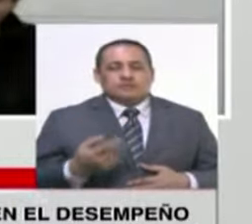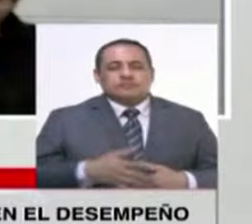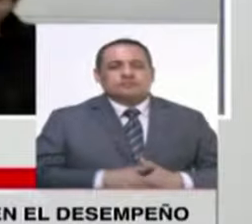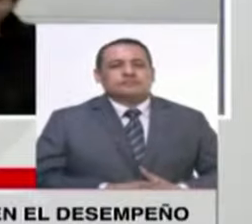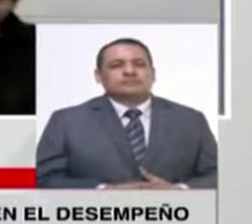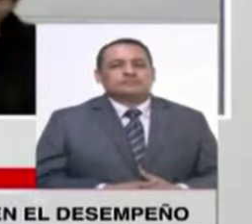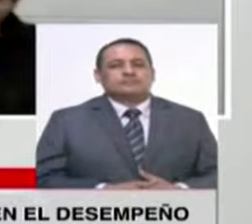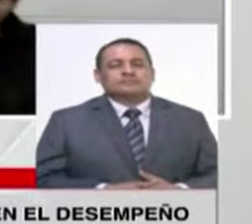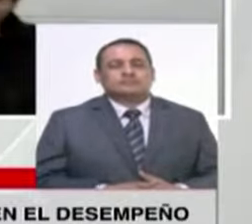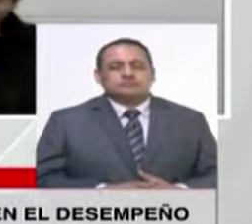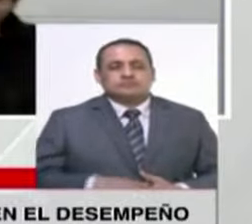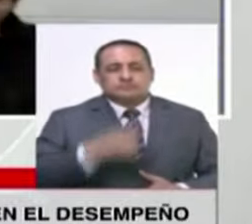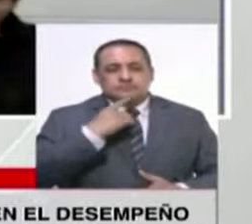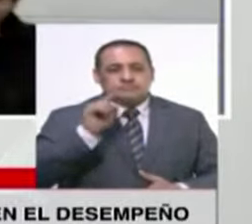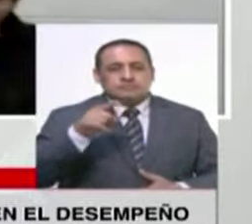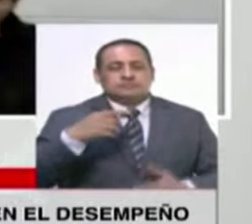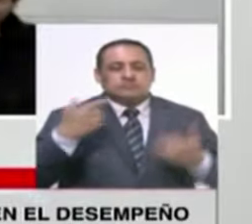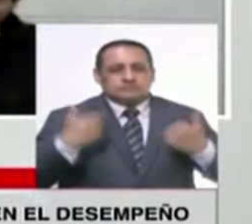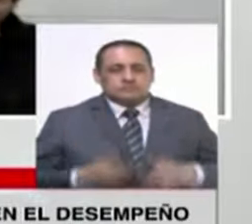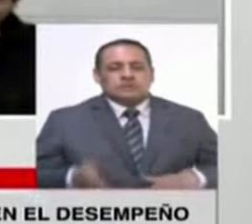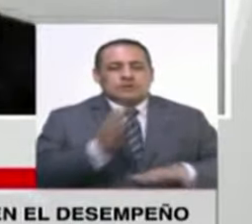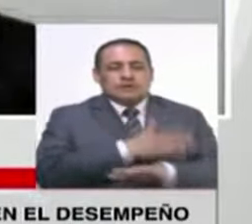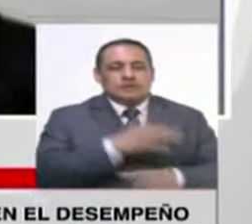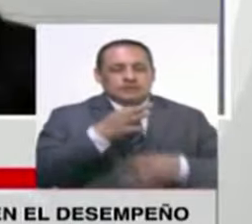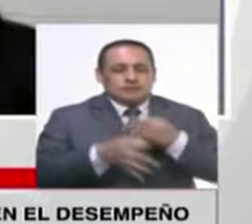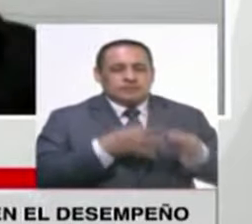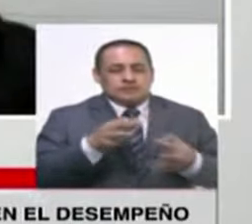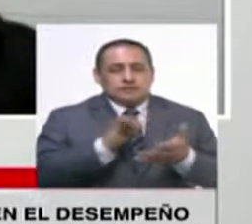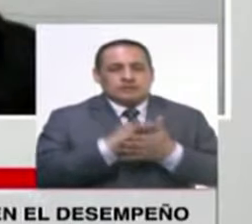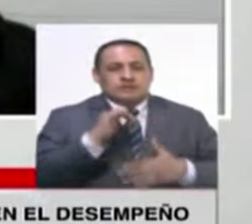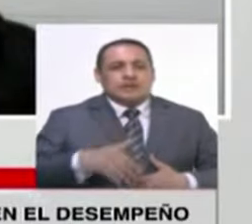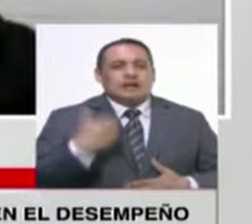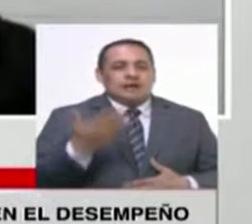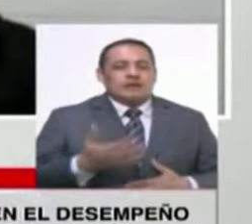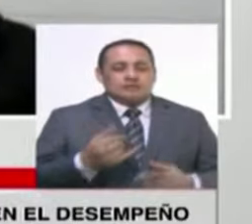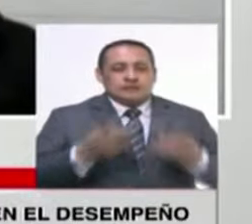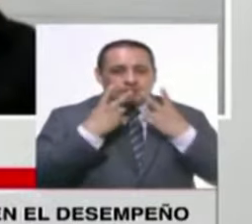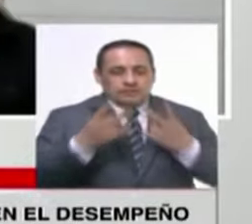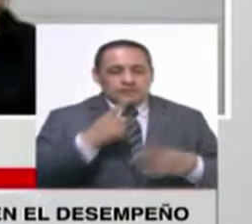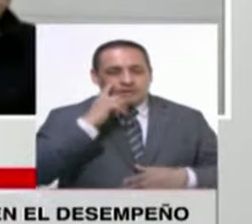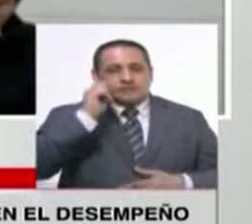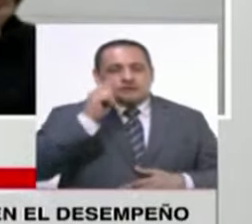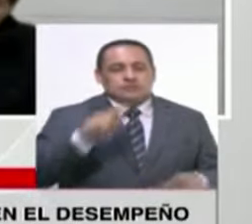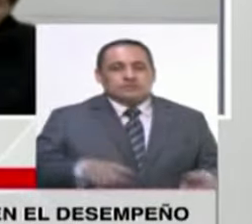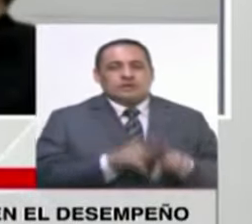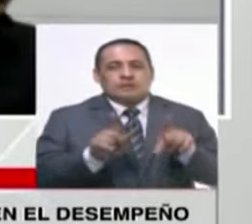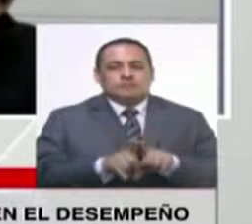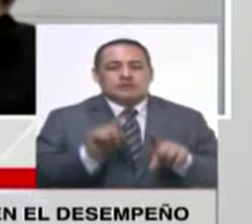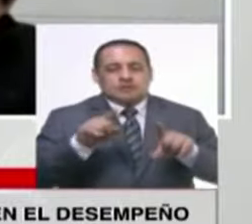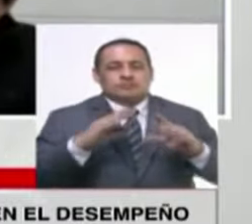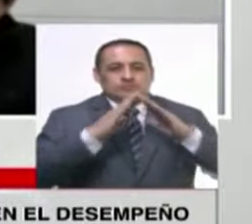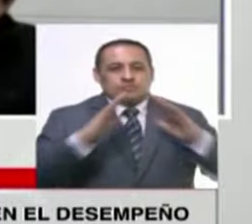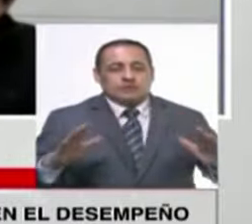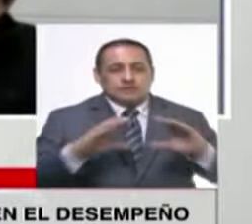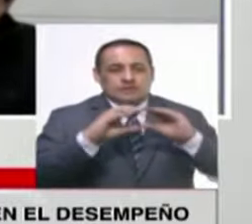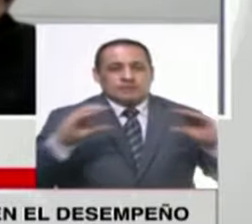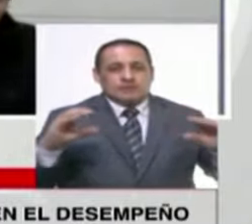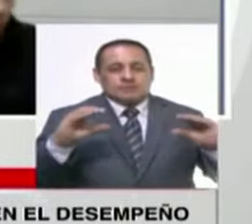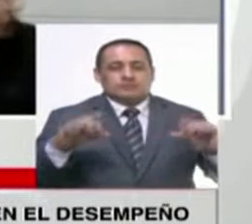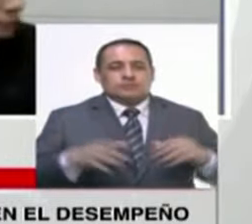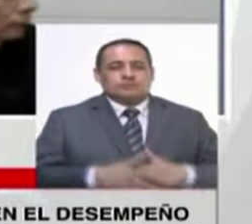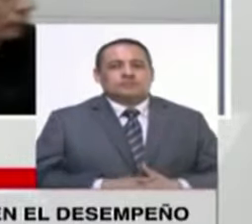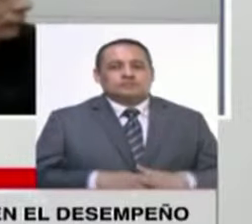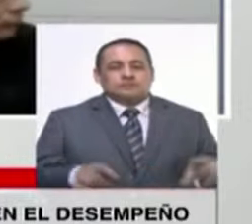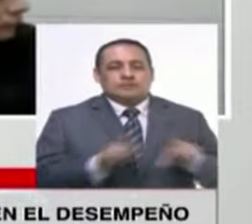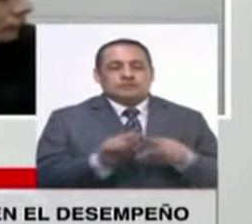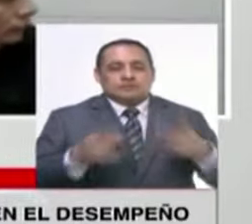Samir, usted ya ha dicho que ha habido, que es testigo y que en su departamento